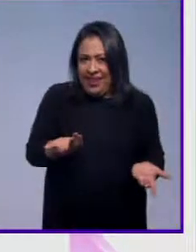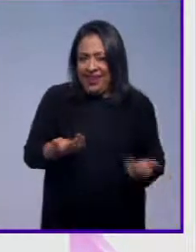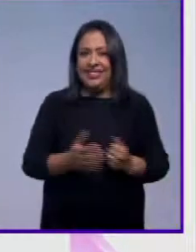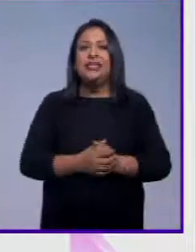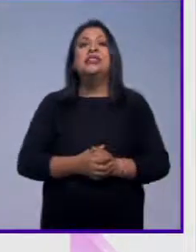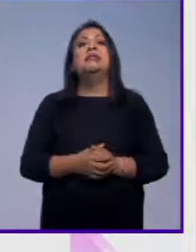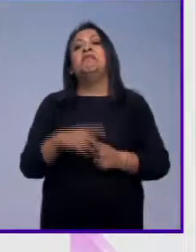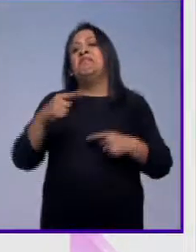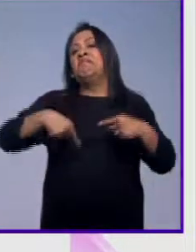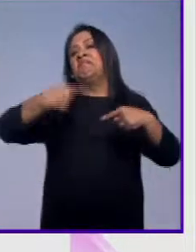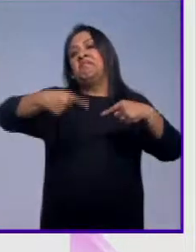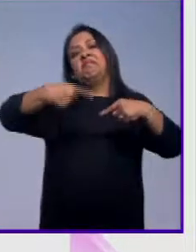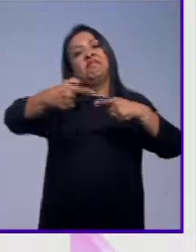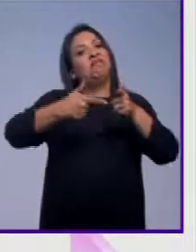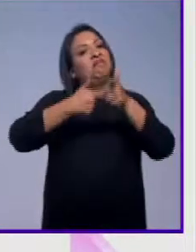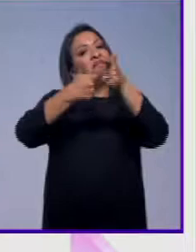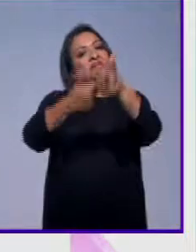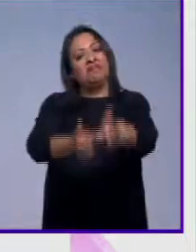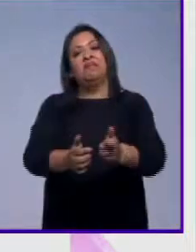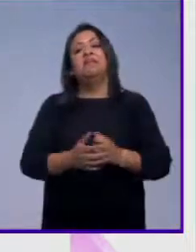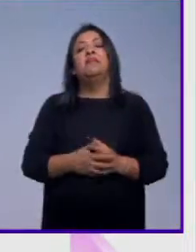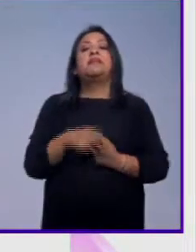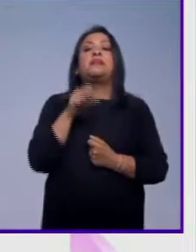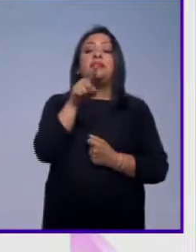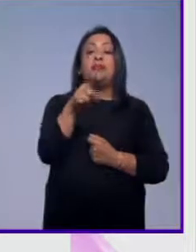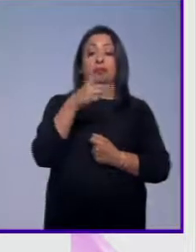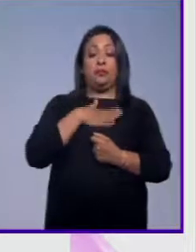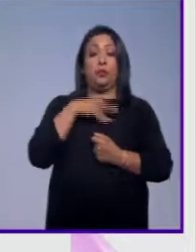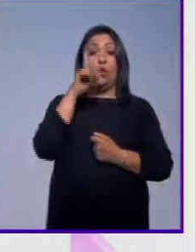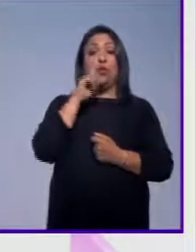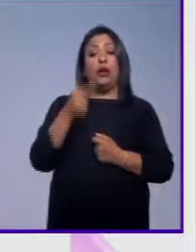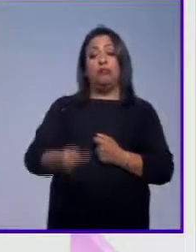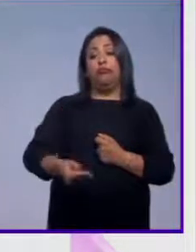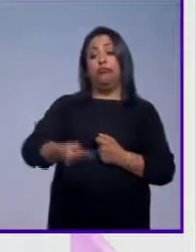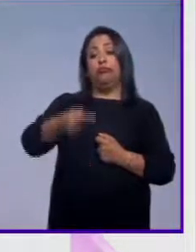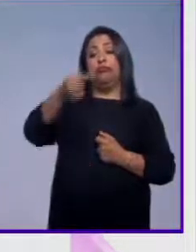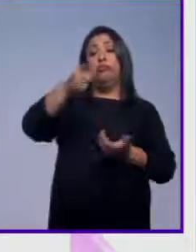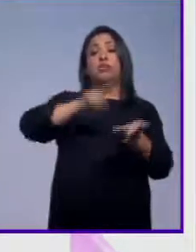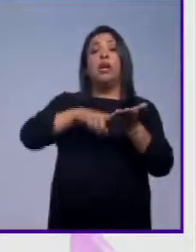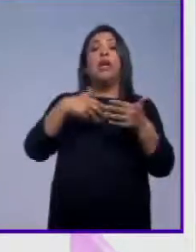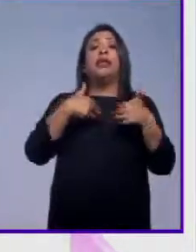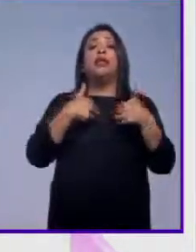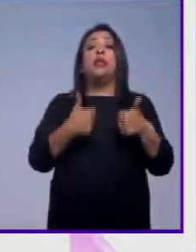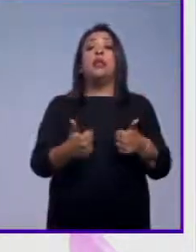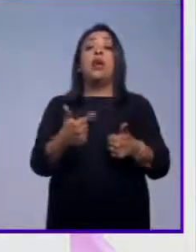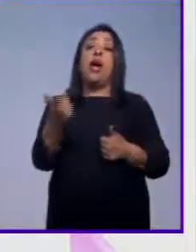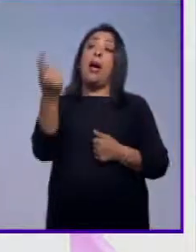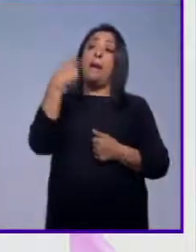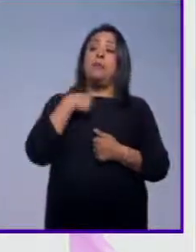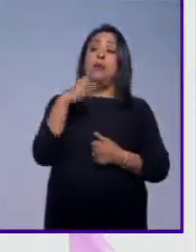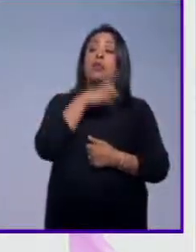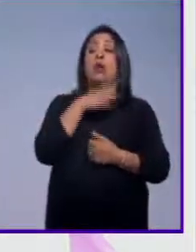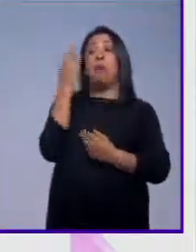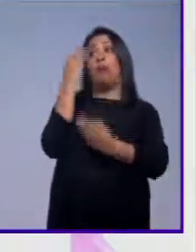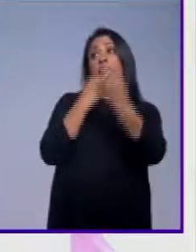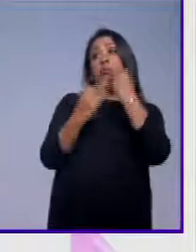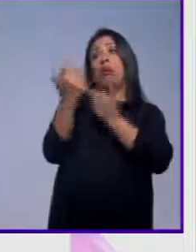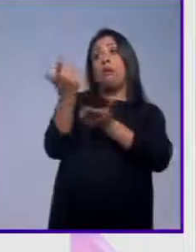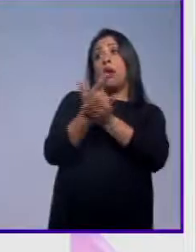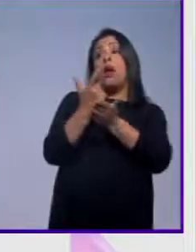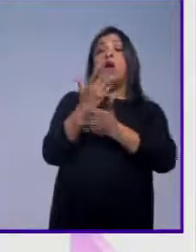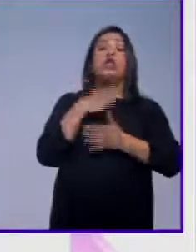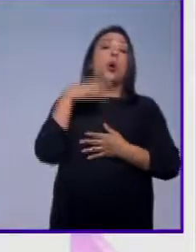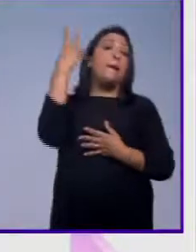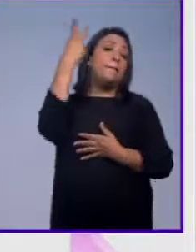así vas a seguir siempre así y también como mujer si creciste en el entendido de que a ti te tienen que mantener porque tú eres